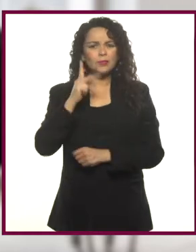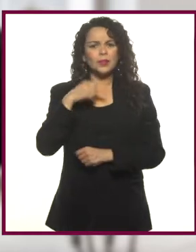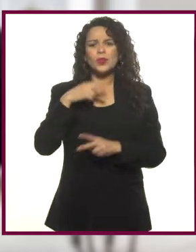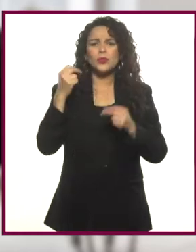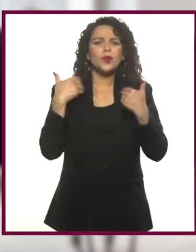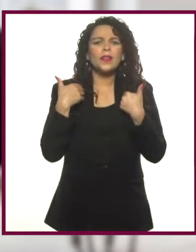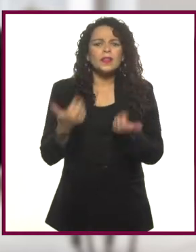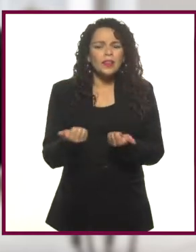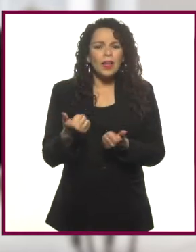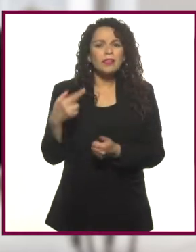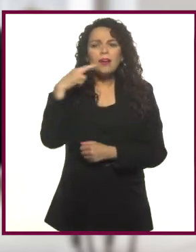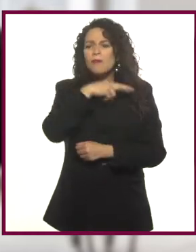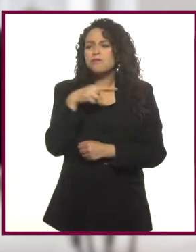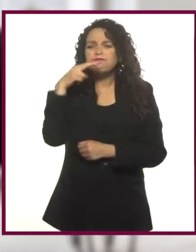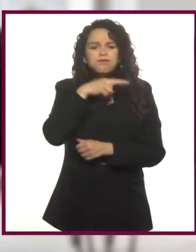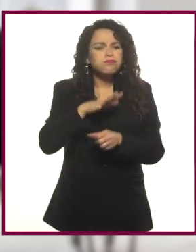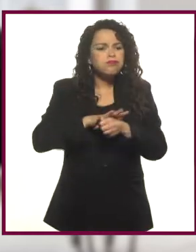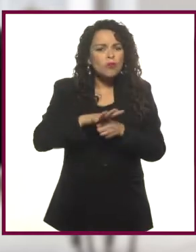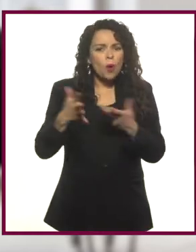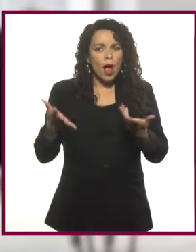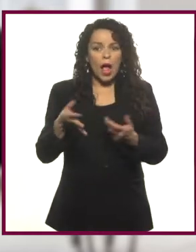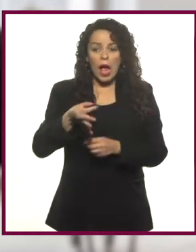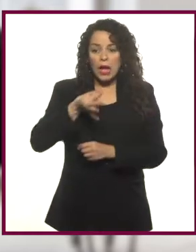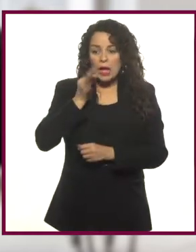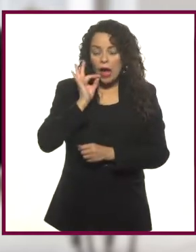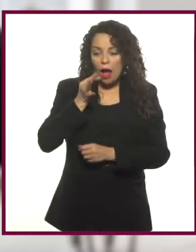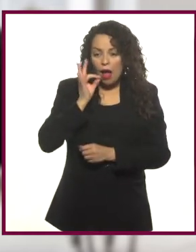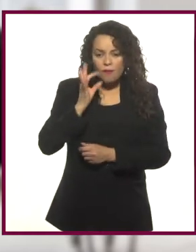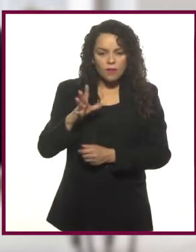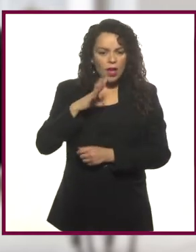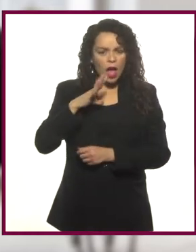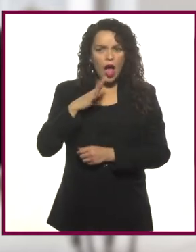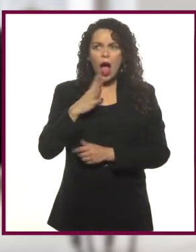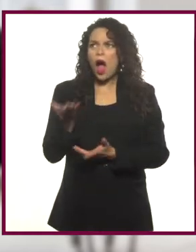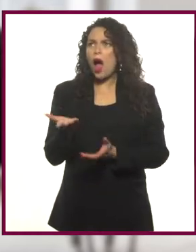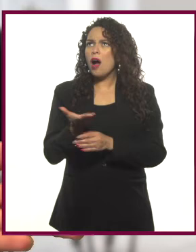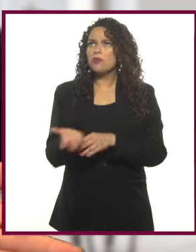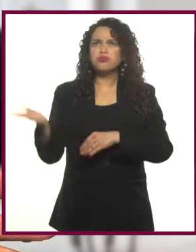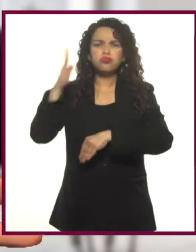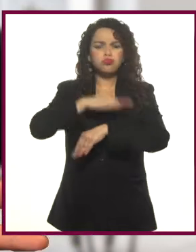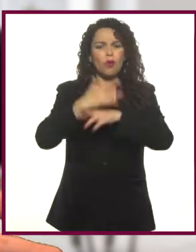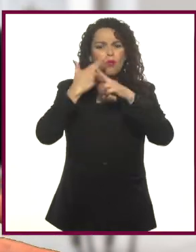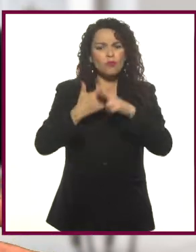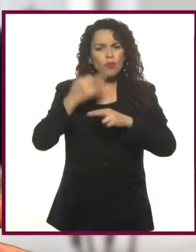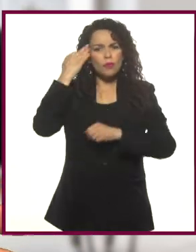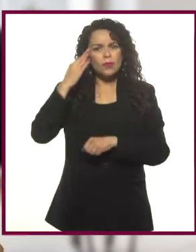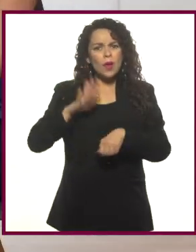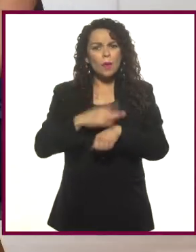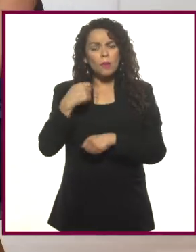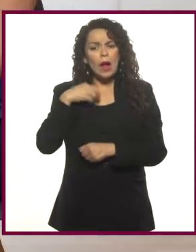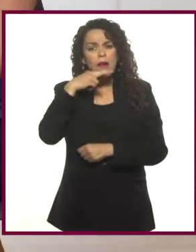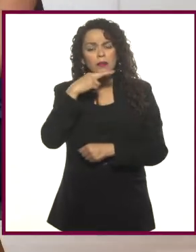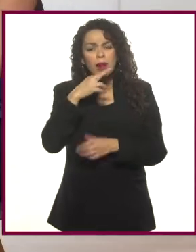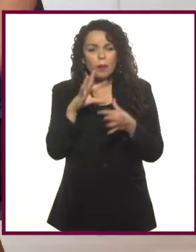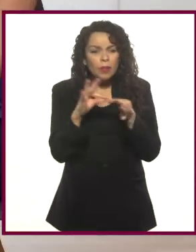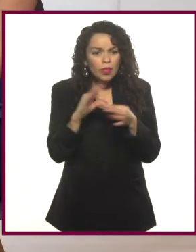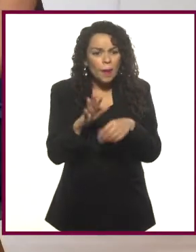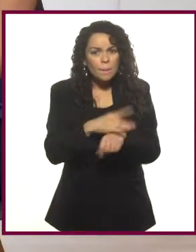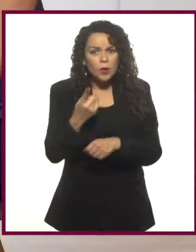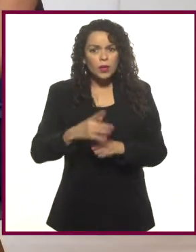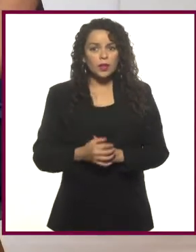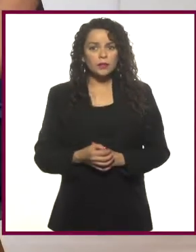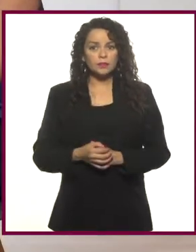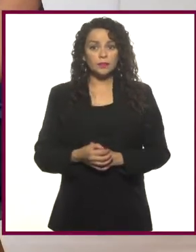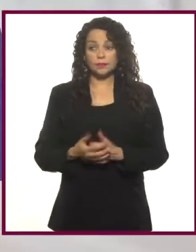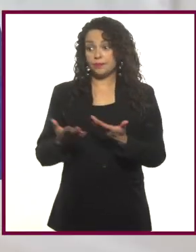a ver, no entiendo. ¿Cuál es la prisa? Estábamos tomándonos un café y teníamos todo el tiempo del mundo. ¿Por qué tenía que contarlo